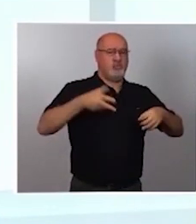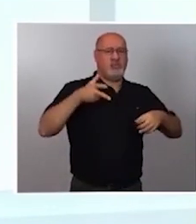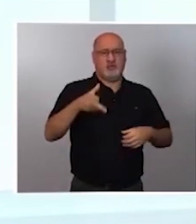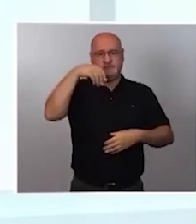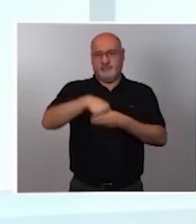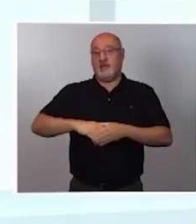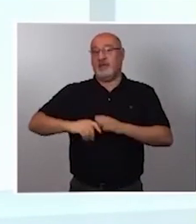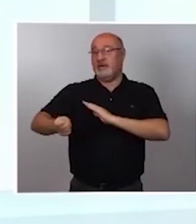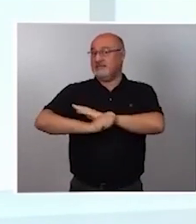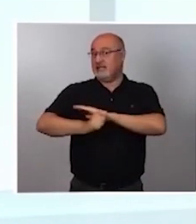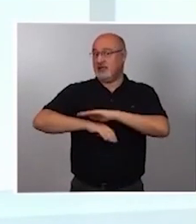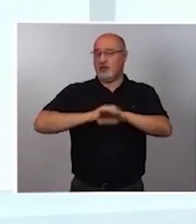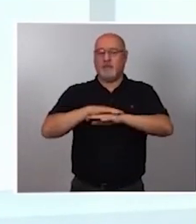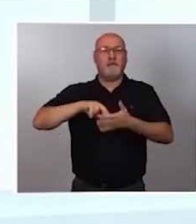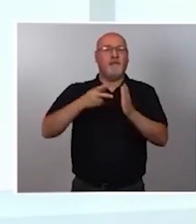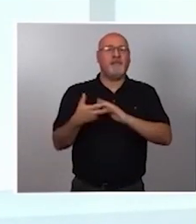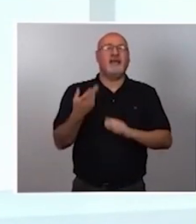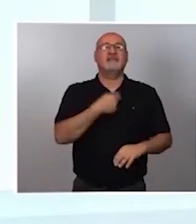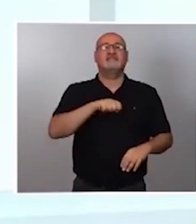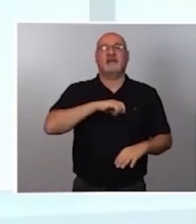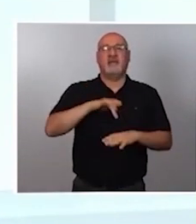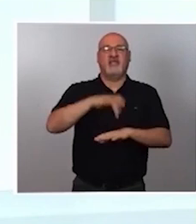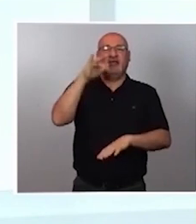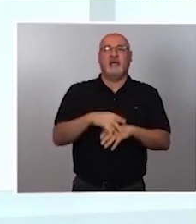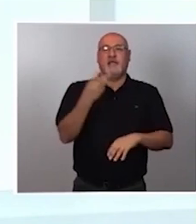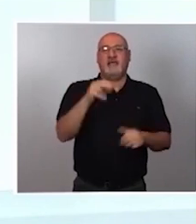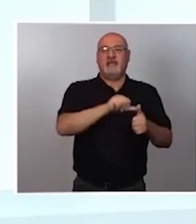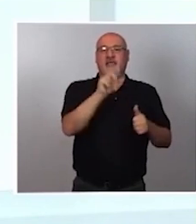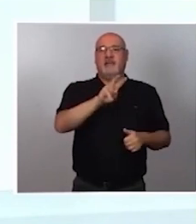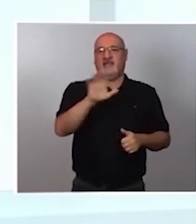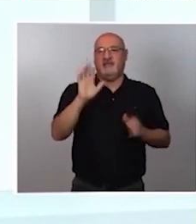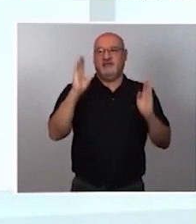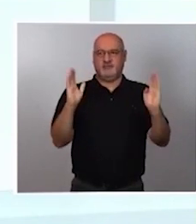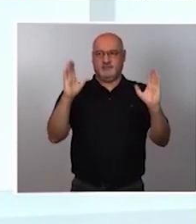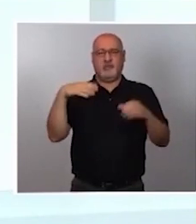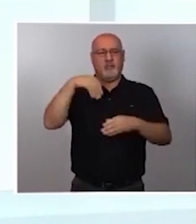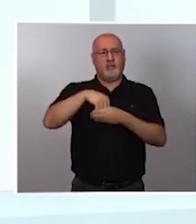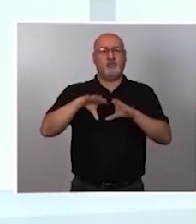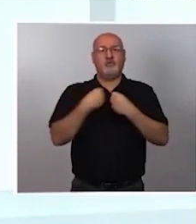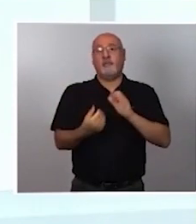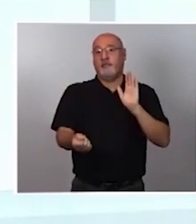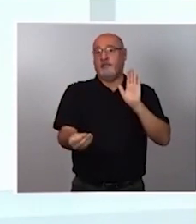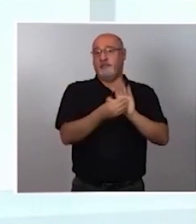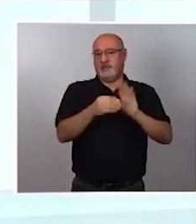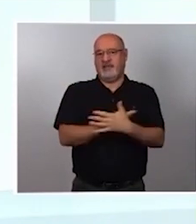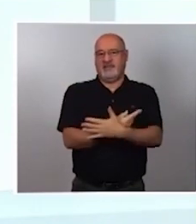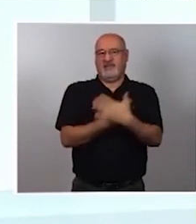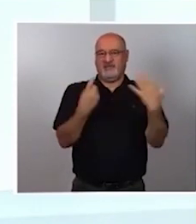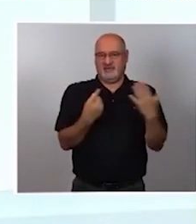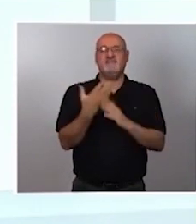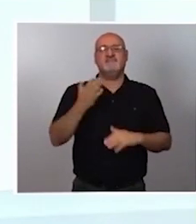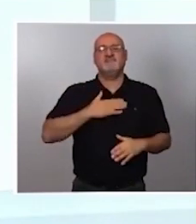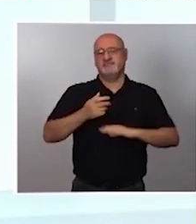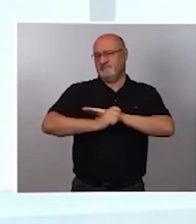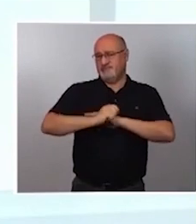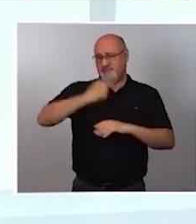de la judicatura en nuestro país. La tradición ordena o manda que los nuevos titulares del Departamento